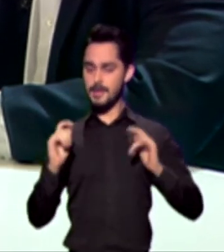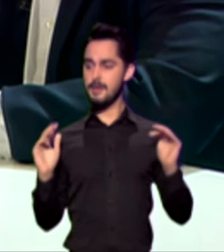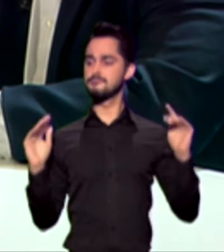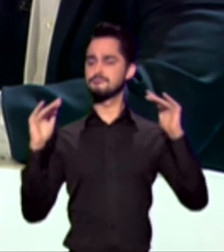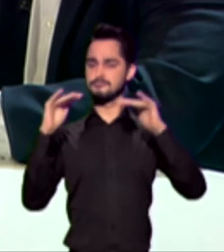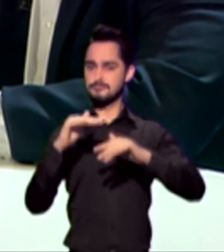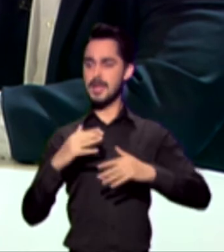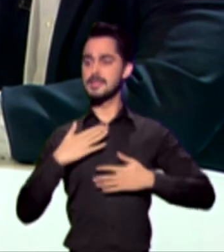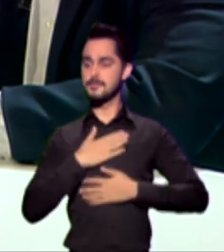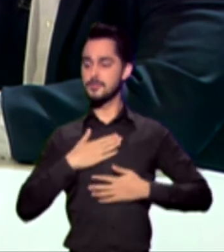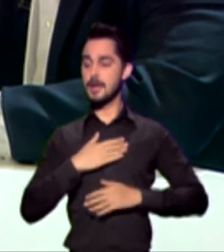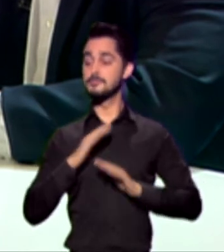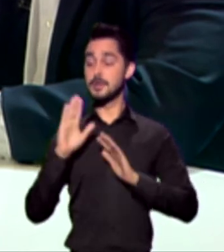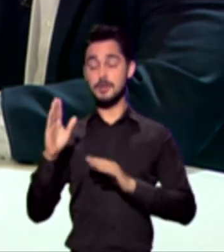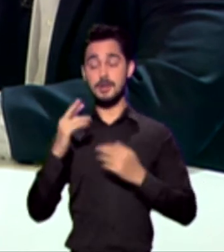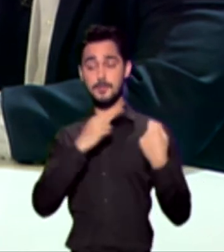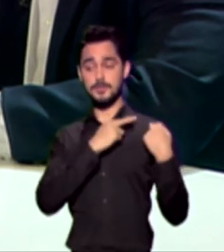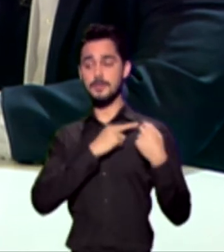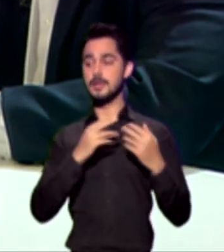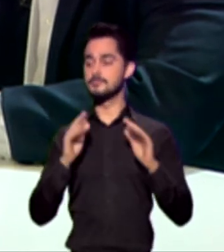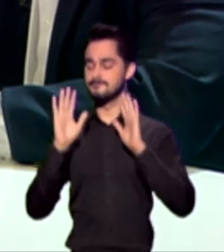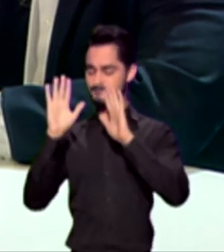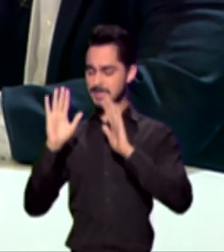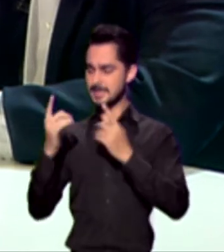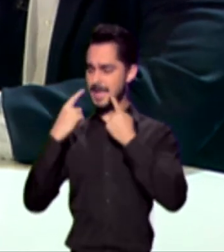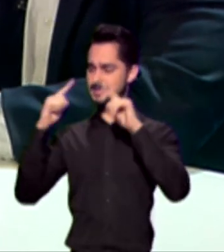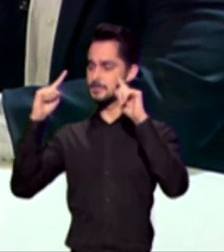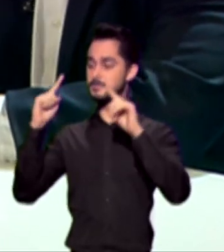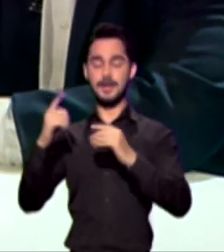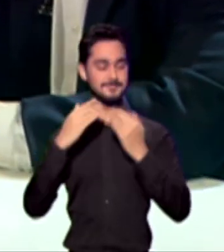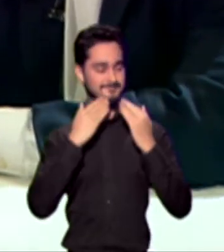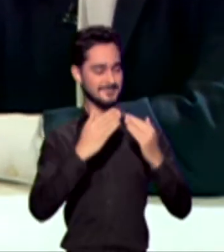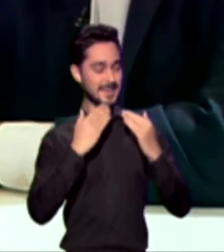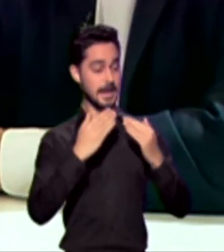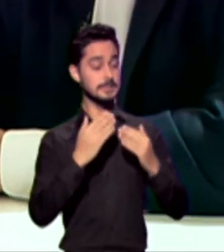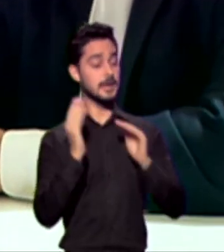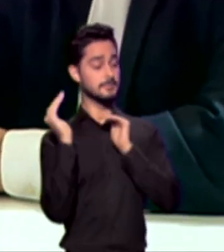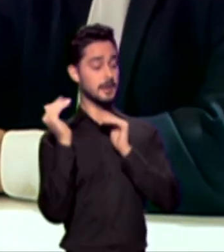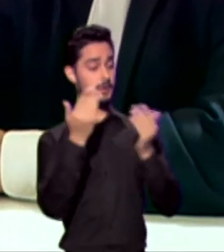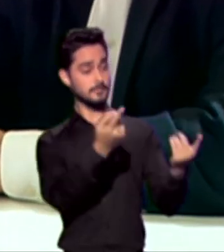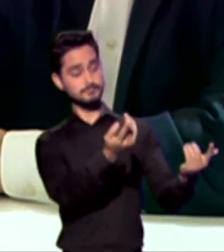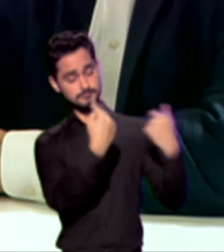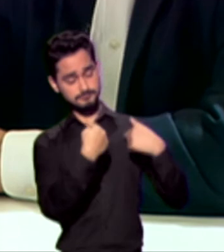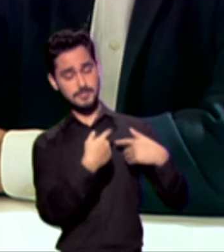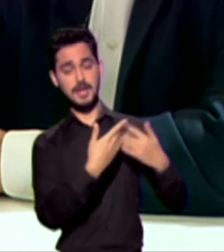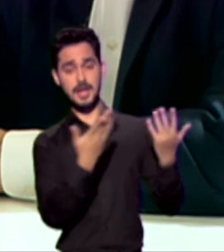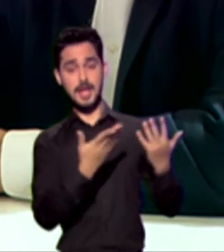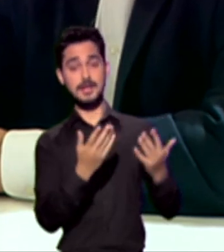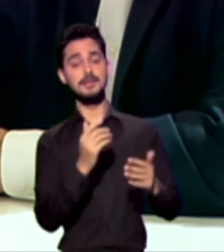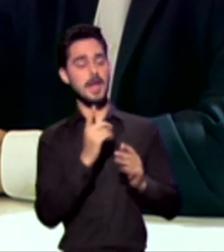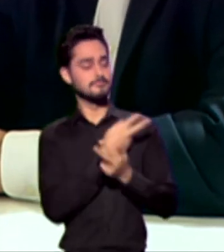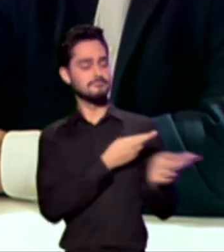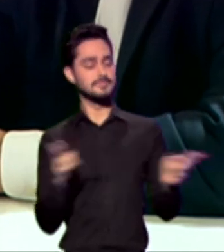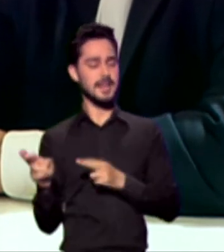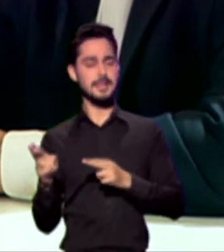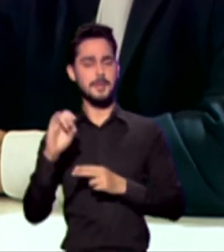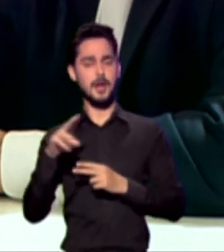organizados, porque está en sus manos y está en manos de su equipo. Mucho éxito siempre. Gracias, los vamos a esperar y estamos preparados para las justas de Mayagüez. La